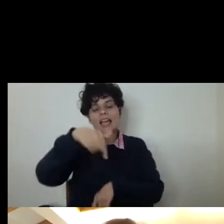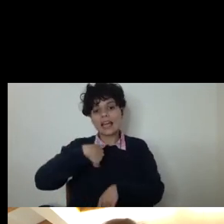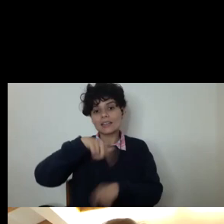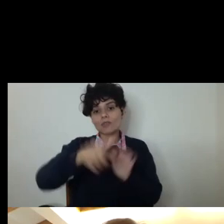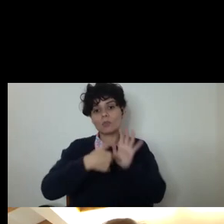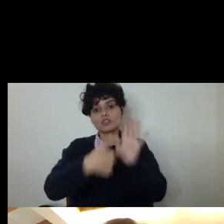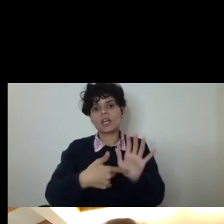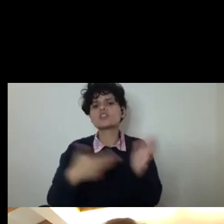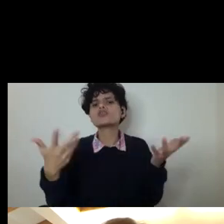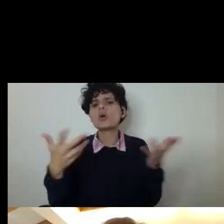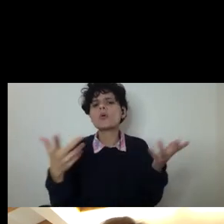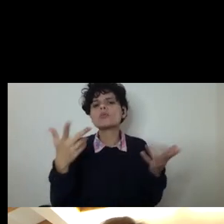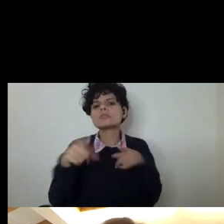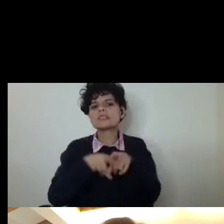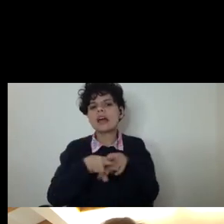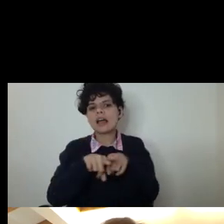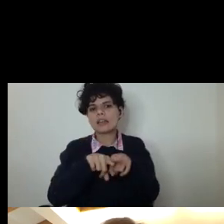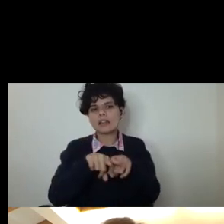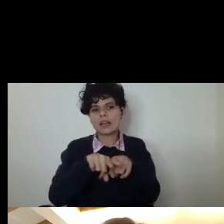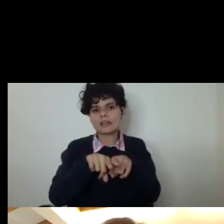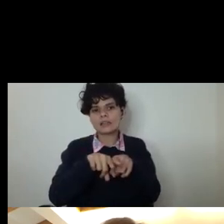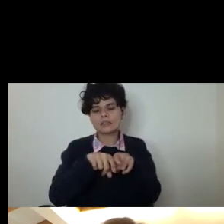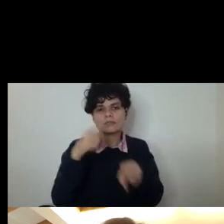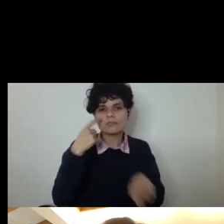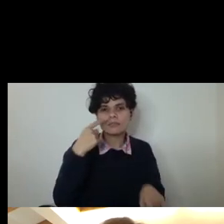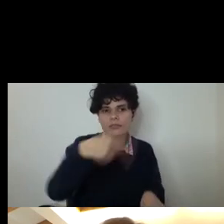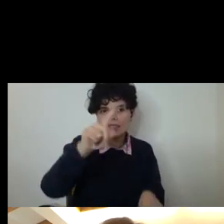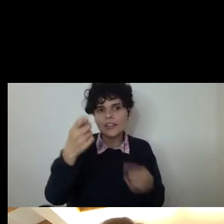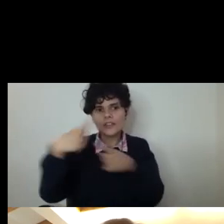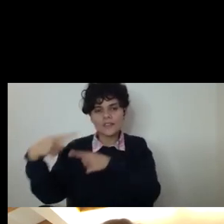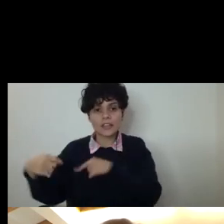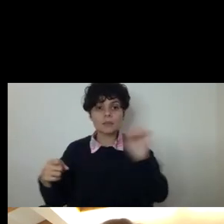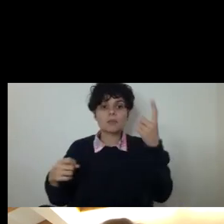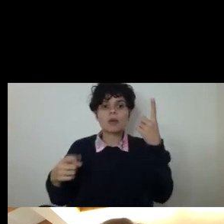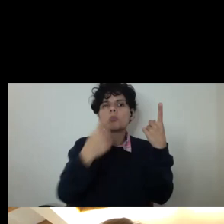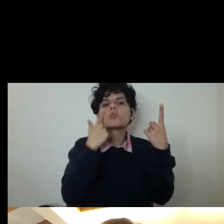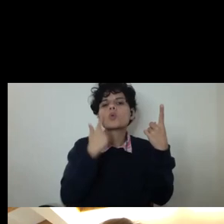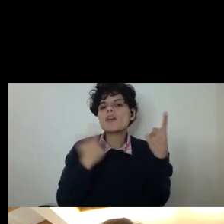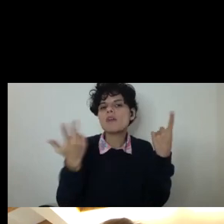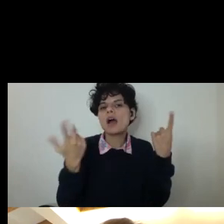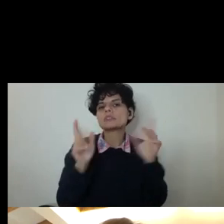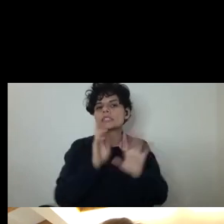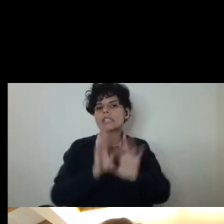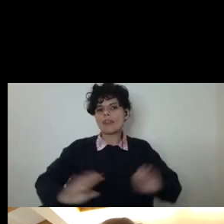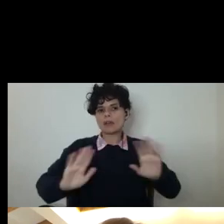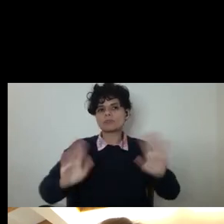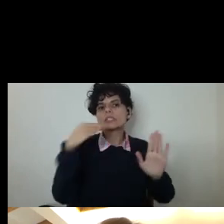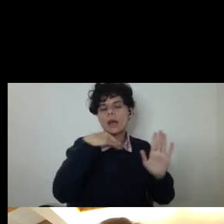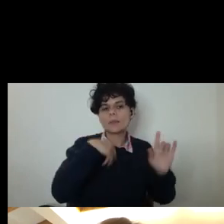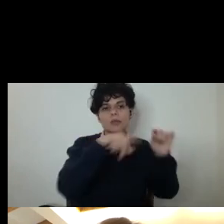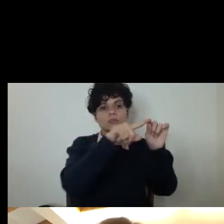son las trayectorias que hacen en distintos ensayos. La rata control rápidamente encuentra, las trayectorias están en